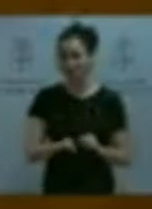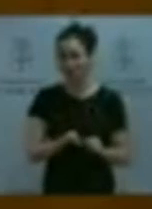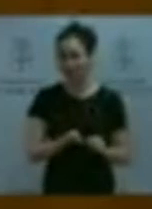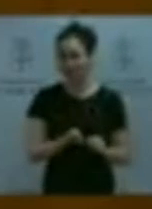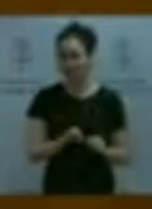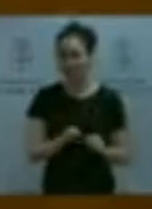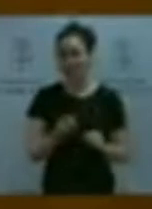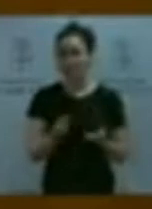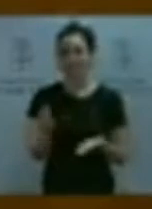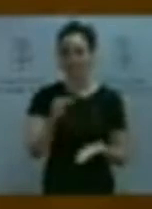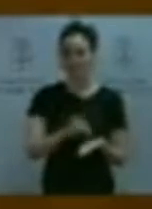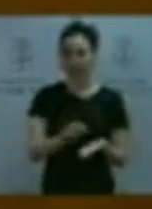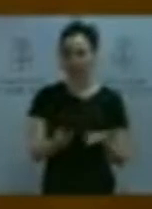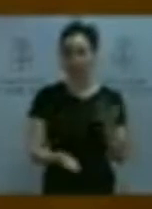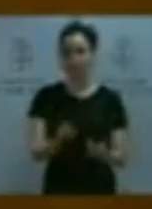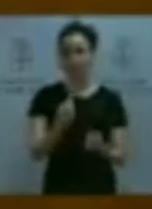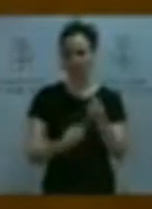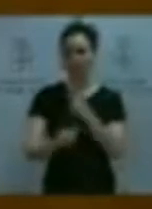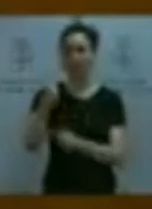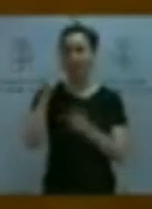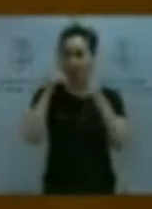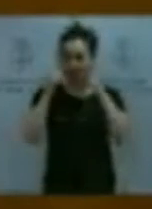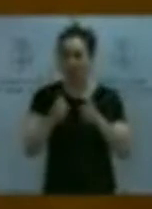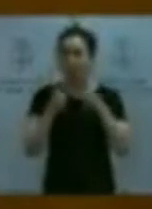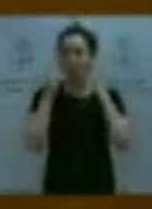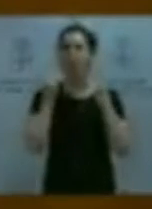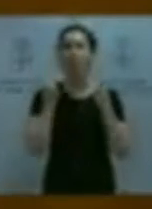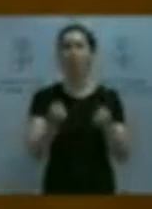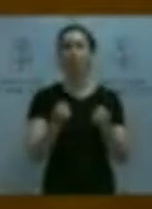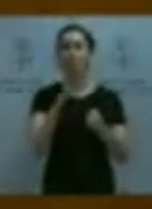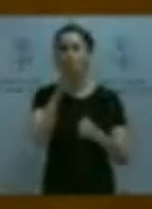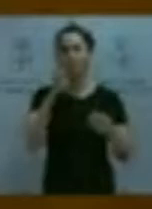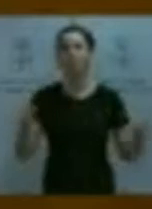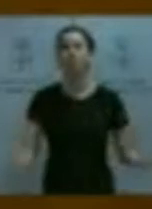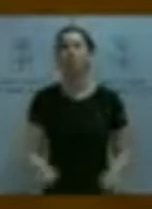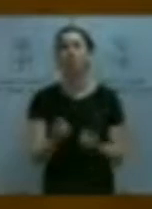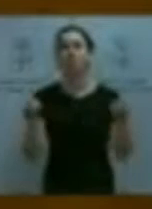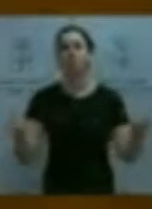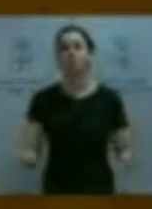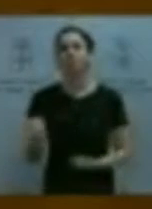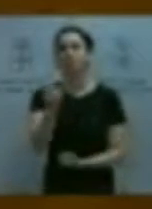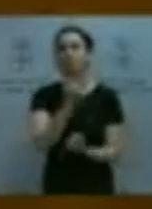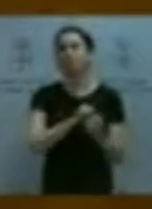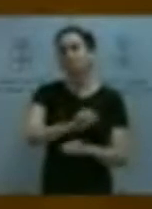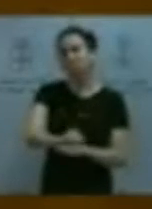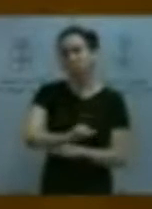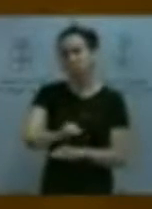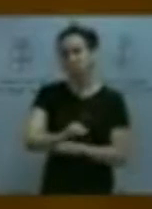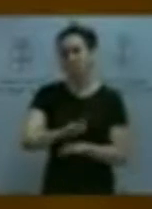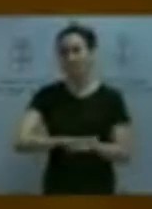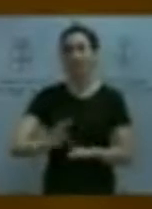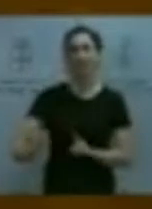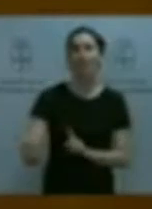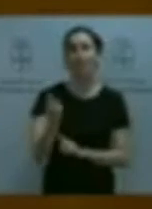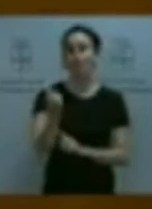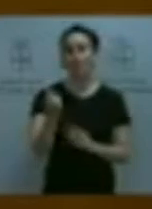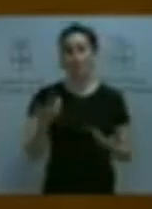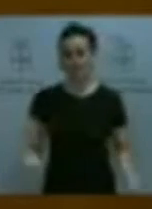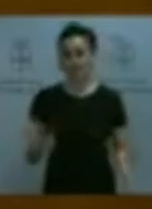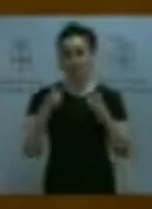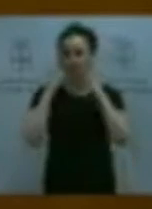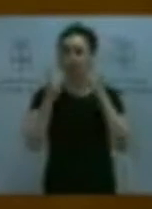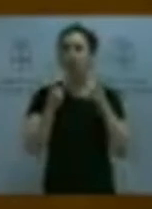esfuerzos grandes que han hecho económicamente en promoción para llegar a este destino, lógicamente. Y le aseguro que los esfuerzos no son los del Principado de Asturias, porque en los